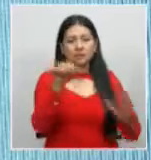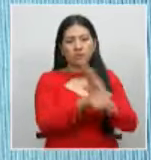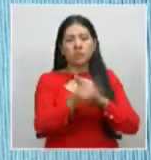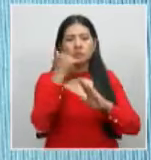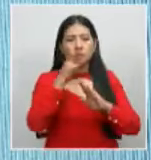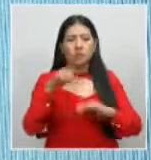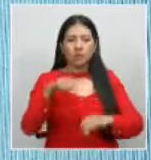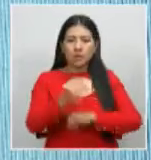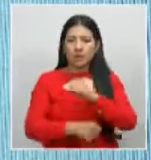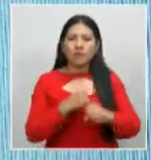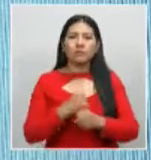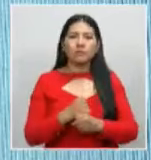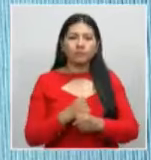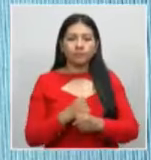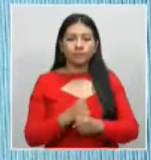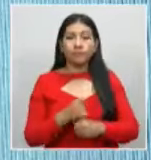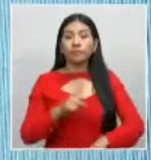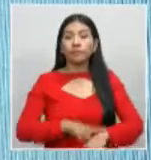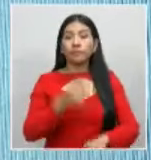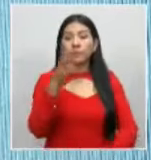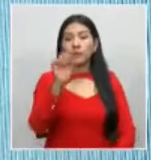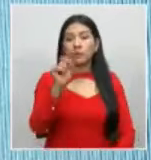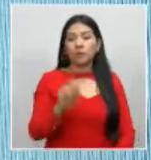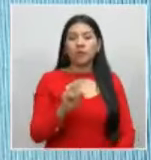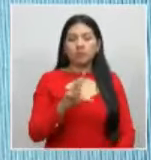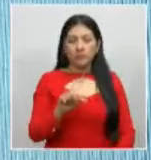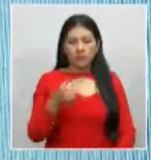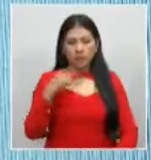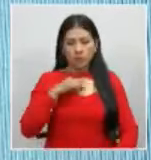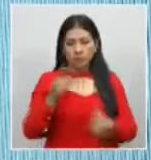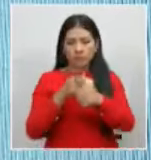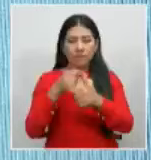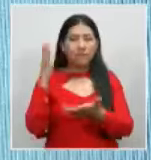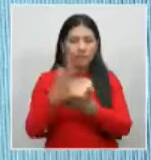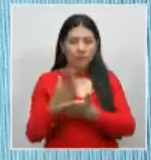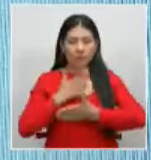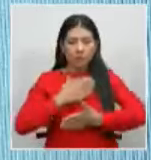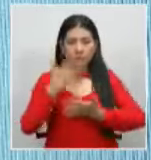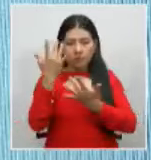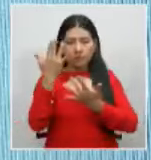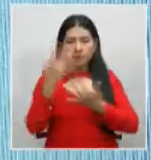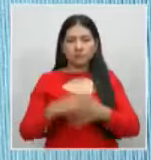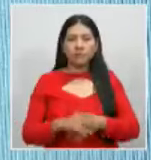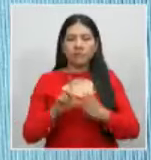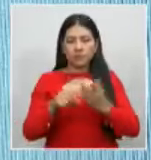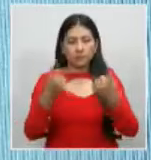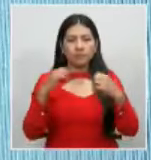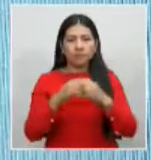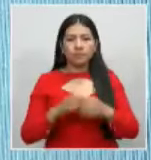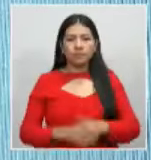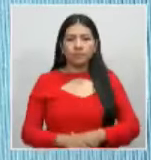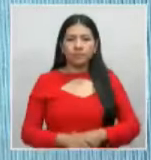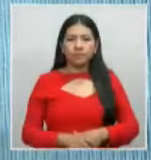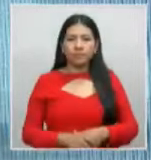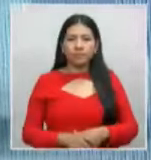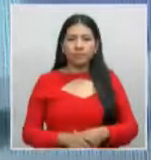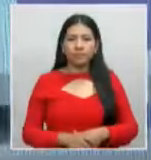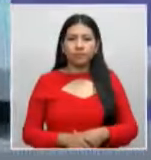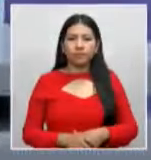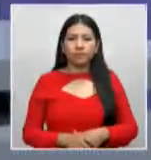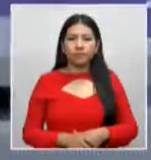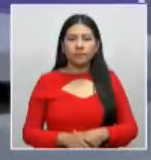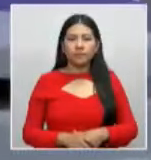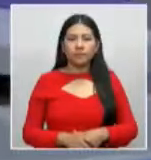esta gestión. Son las 19:29. Tenemos que hacer una pausa, por favor, aguárdenos. Enseguida regresamos.